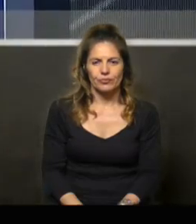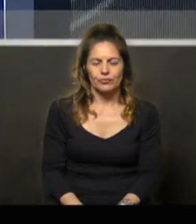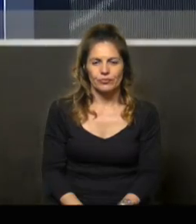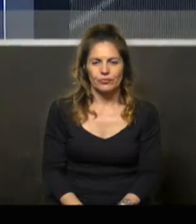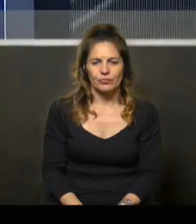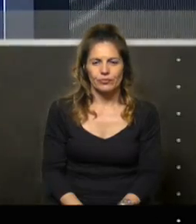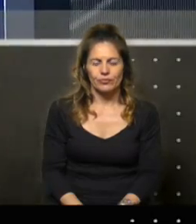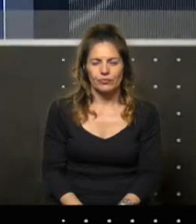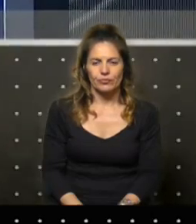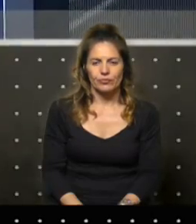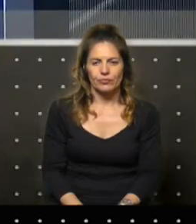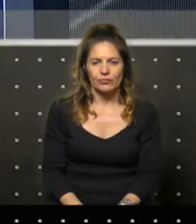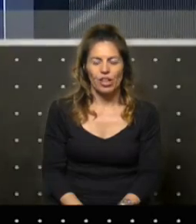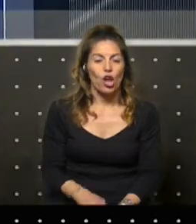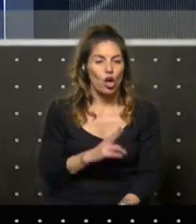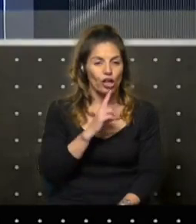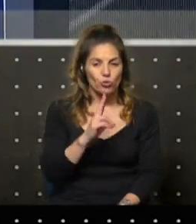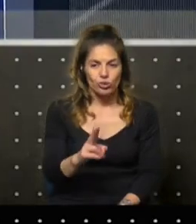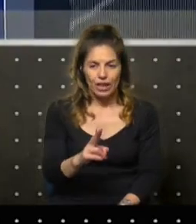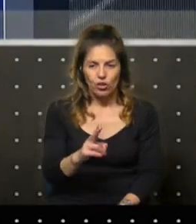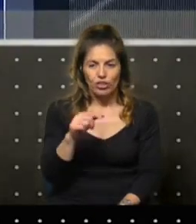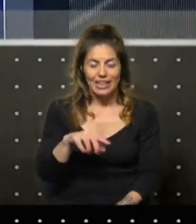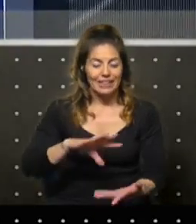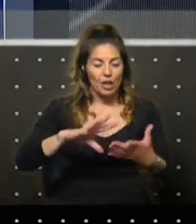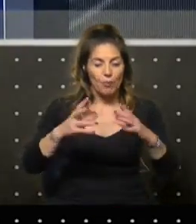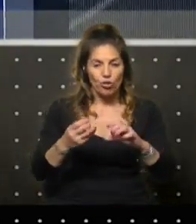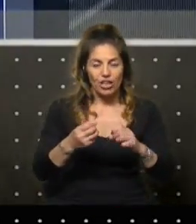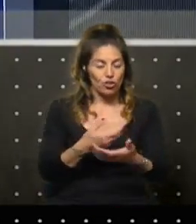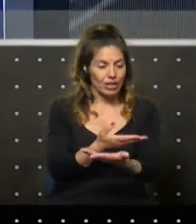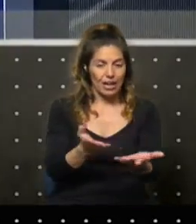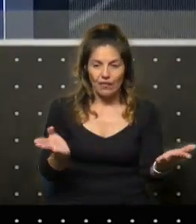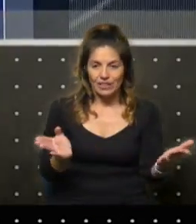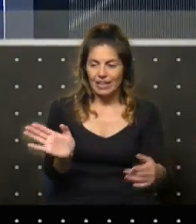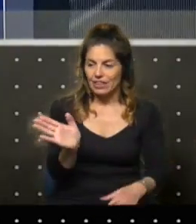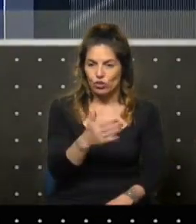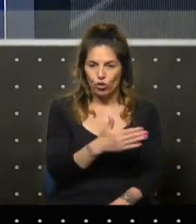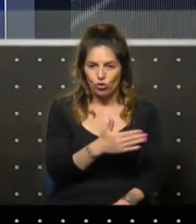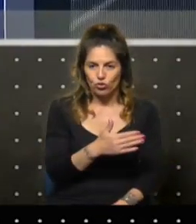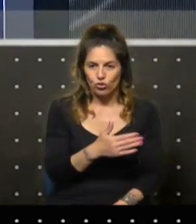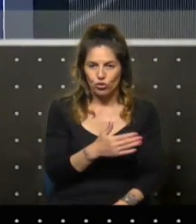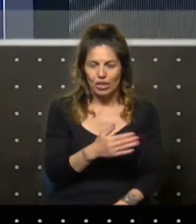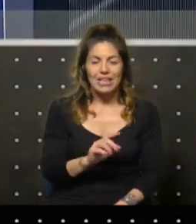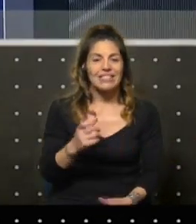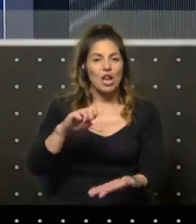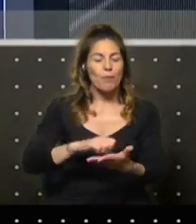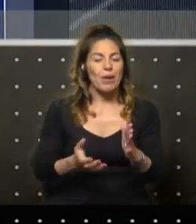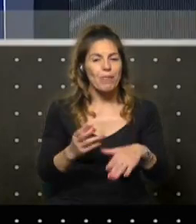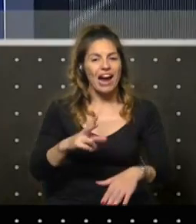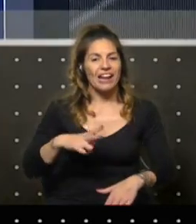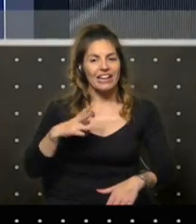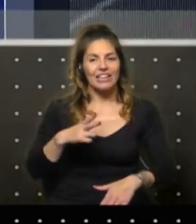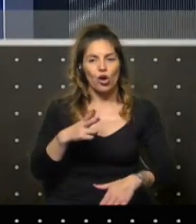atrás los resultados de este modelo están a la vista de todos de ser el país más rico del